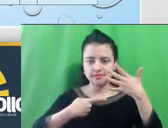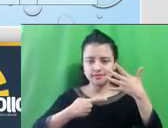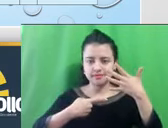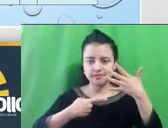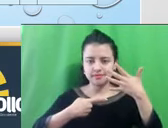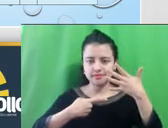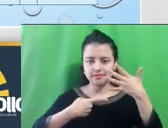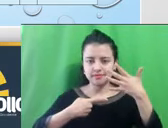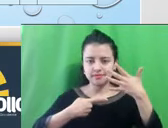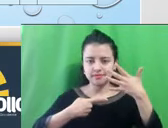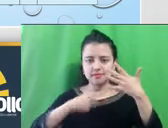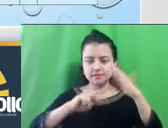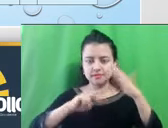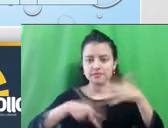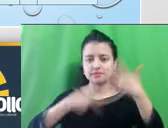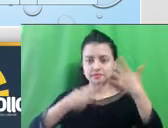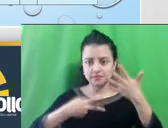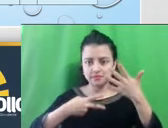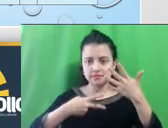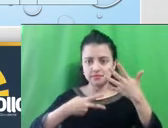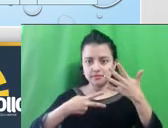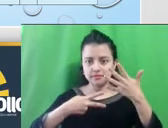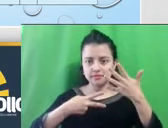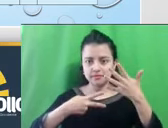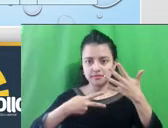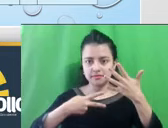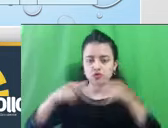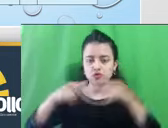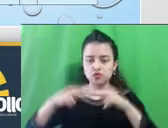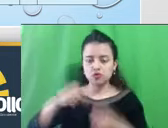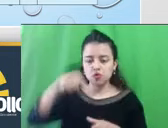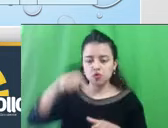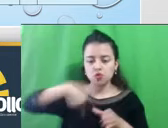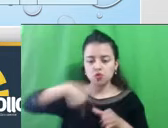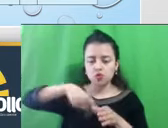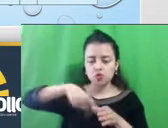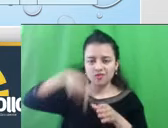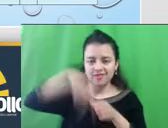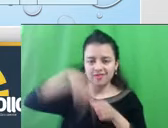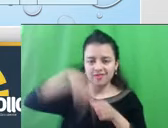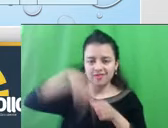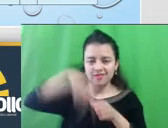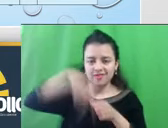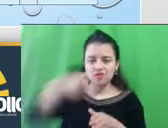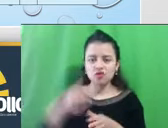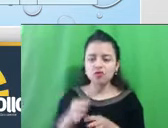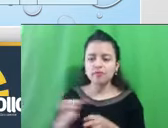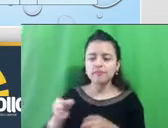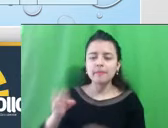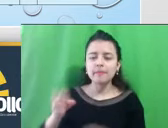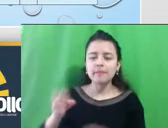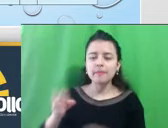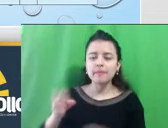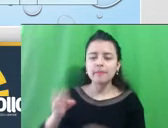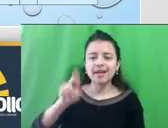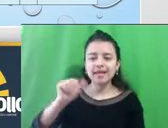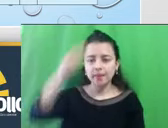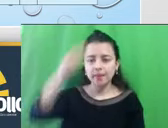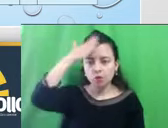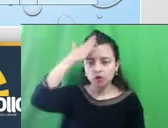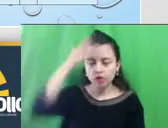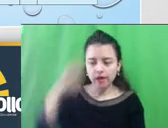Séptimo, construcción de un tanque y una línea expresa de sectorización en el portal de María. Vamos a construir, se está proyectando